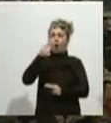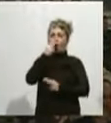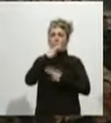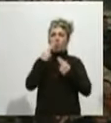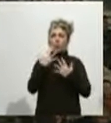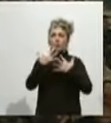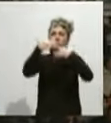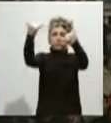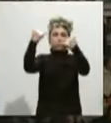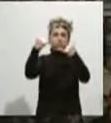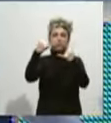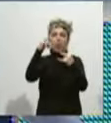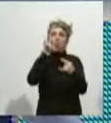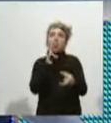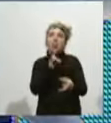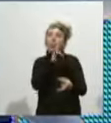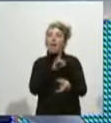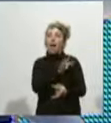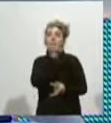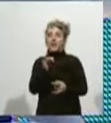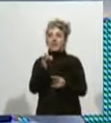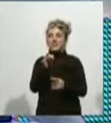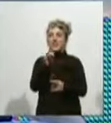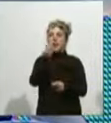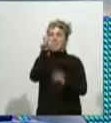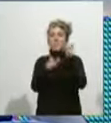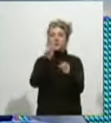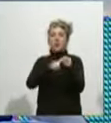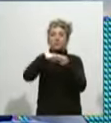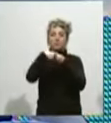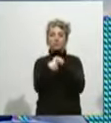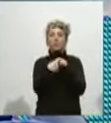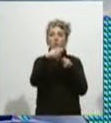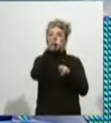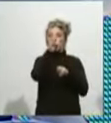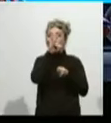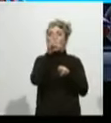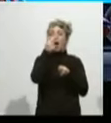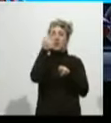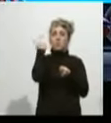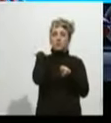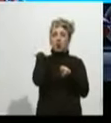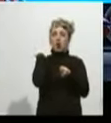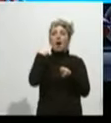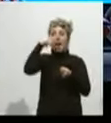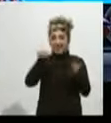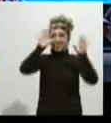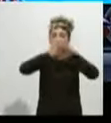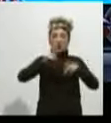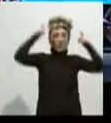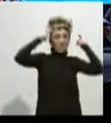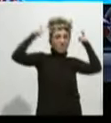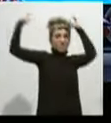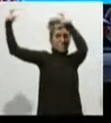también pudo conquistar al jurado. Esta noche va a entregar su cetro, esta noche entregará su banda al ganador del